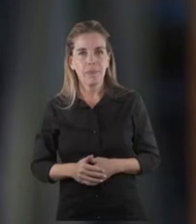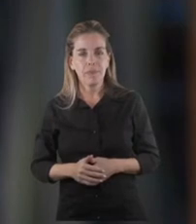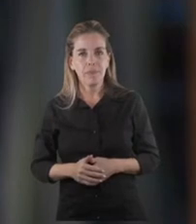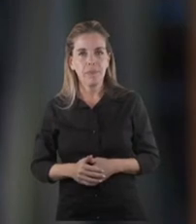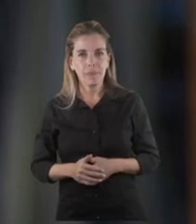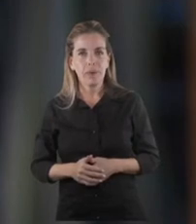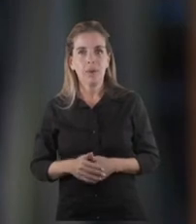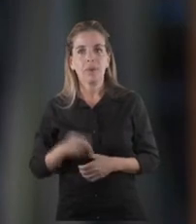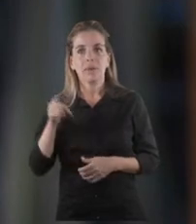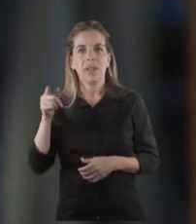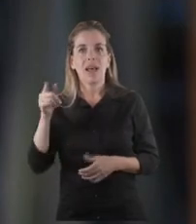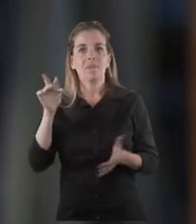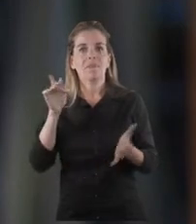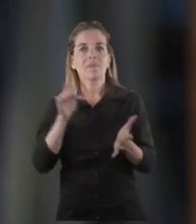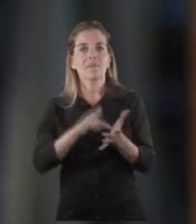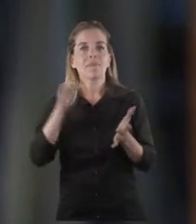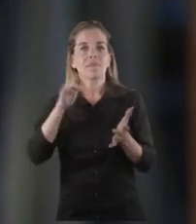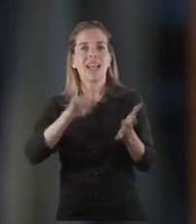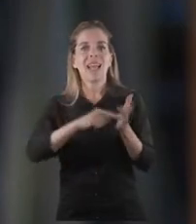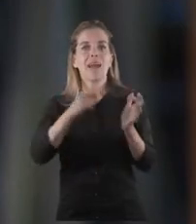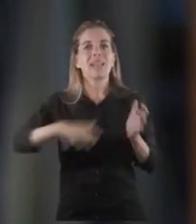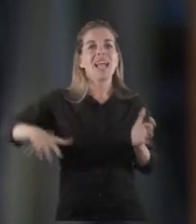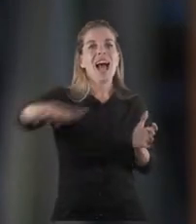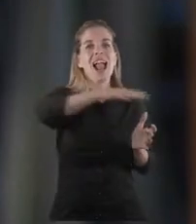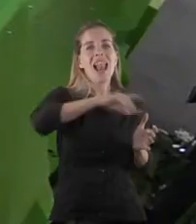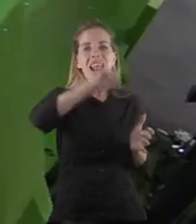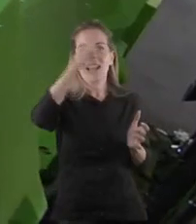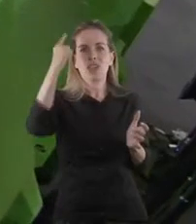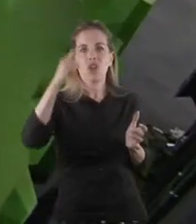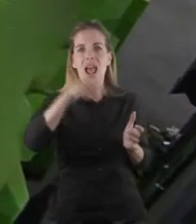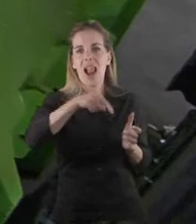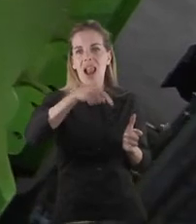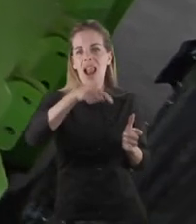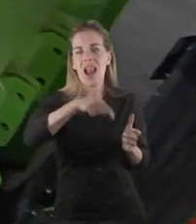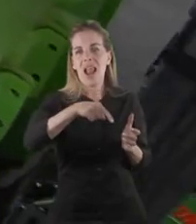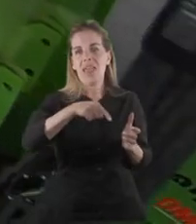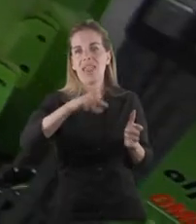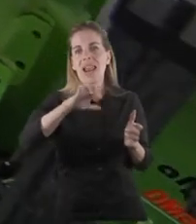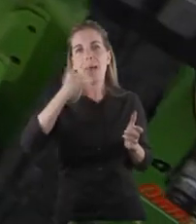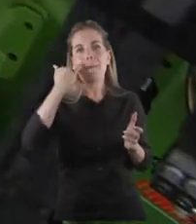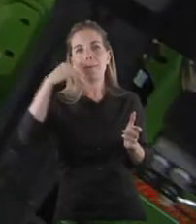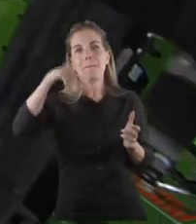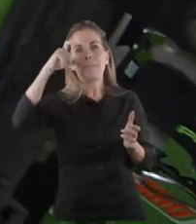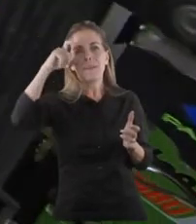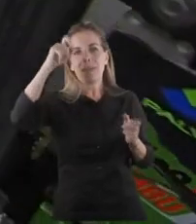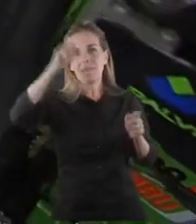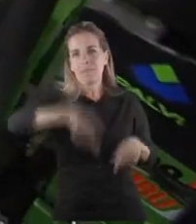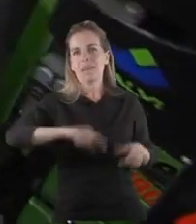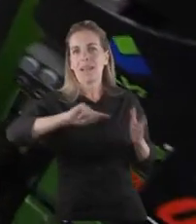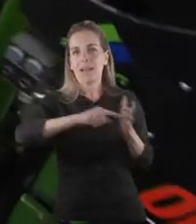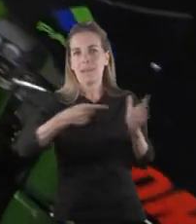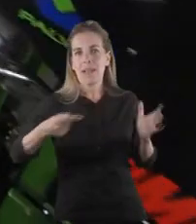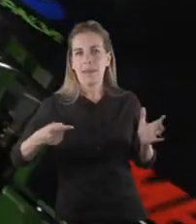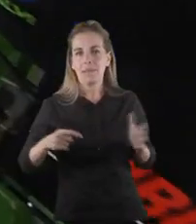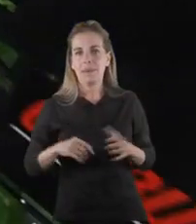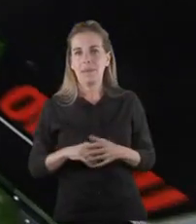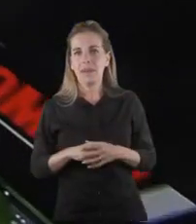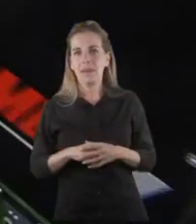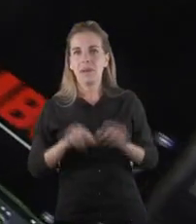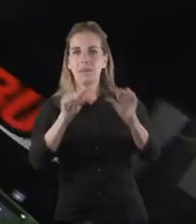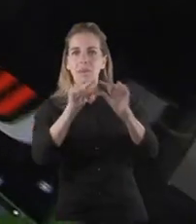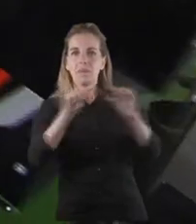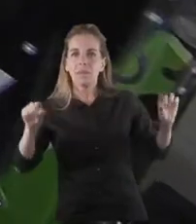está pisando la capital nacional de la PYME agroindustrial. Título que nos enorgullece, título